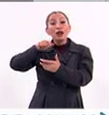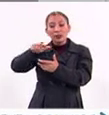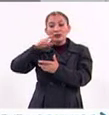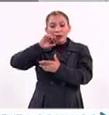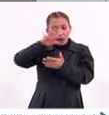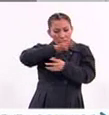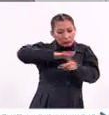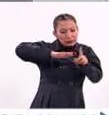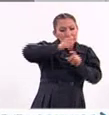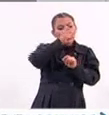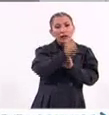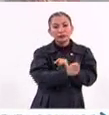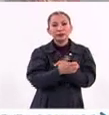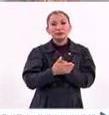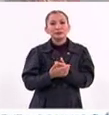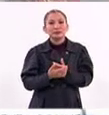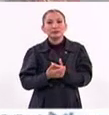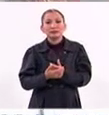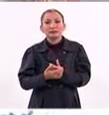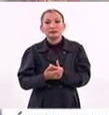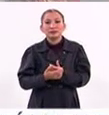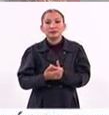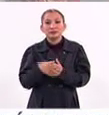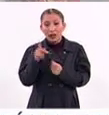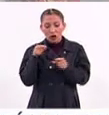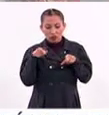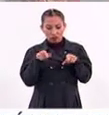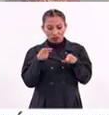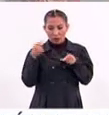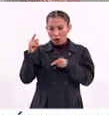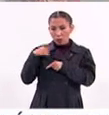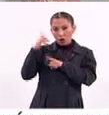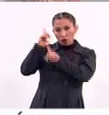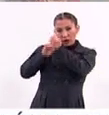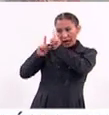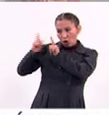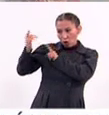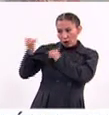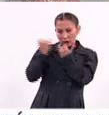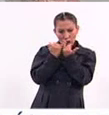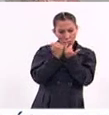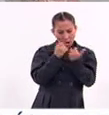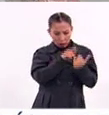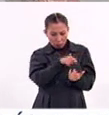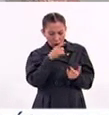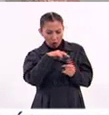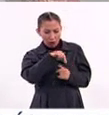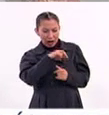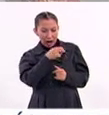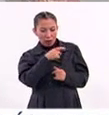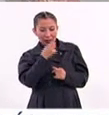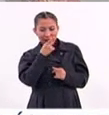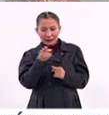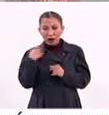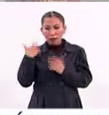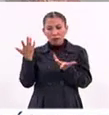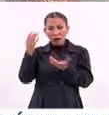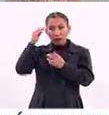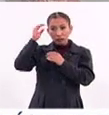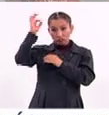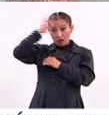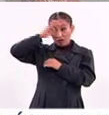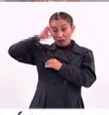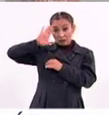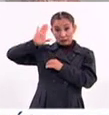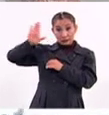los contextualiza. Entonces, bueno, el paralelo que pone con la cultura griega, que juega mucho con eso. Exacto. ¿Te acuerdas que decía que eran grandes pensadores